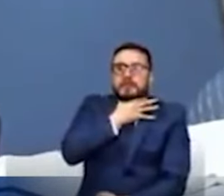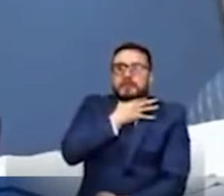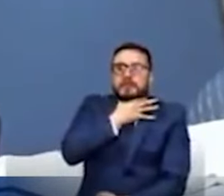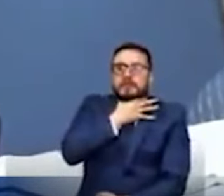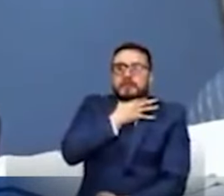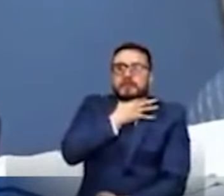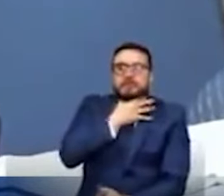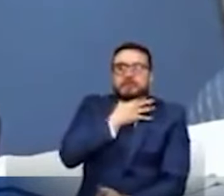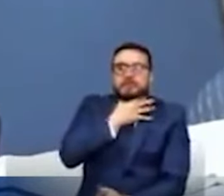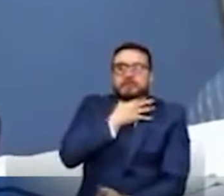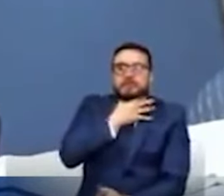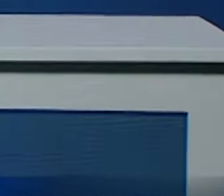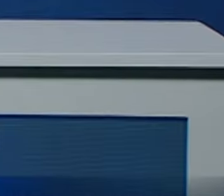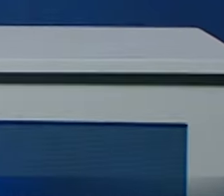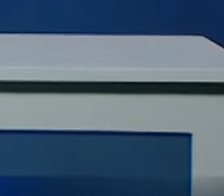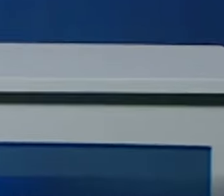colombiano?